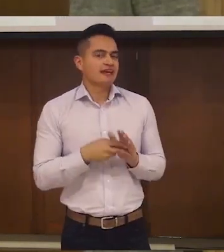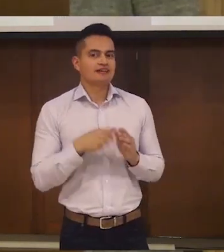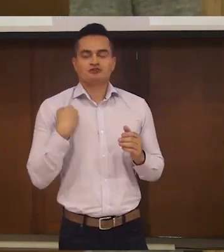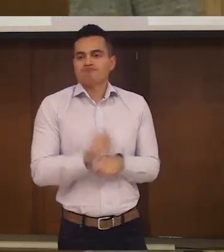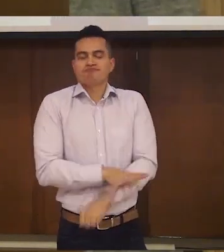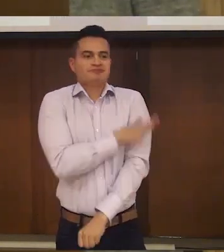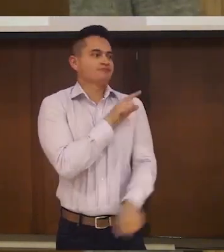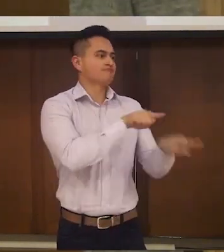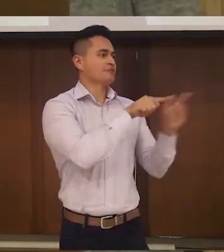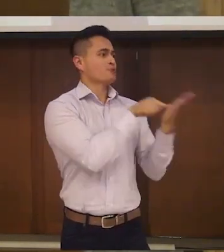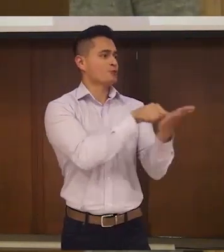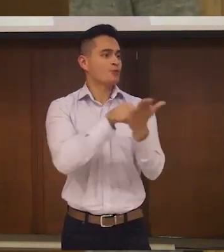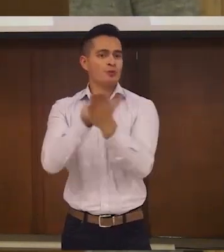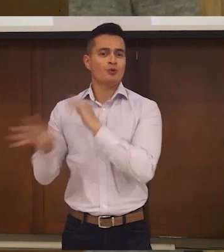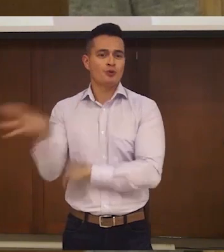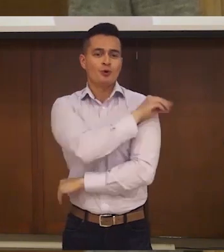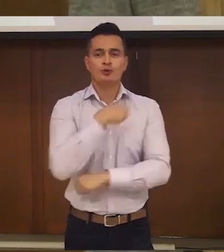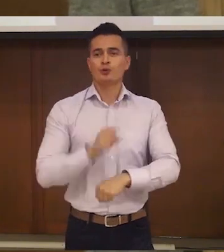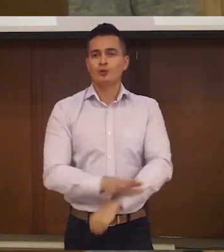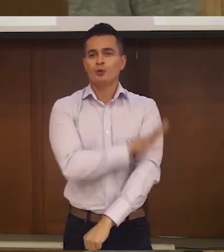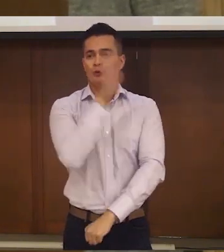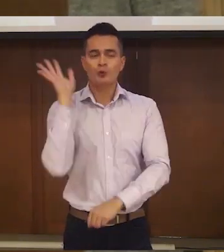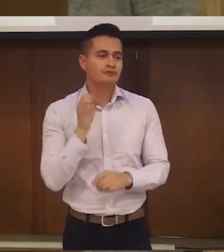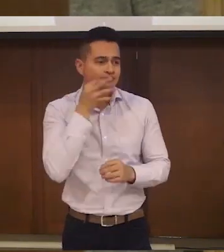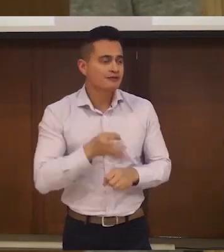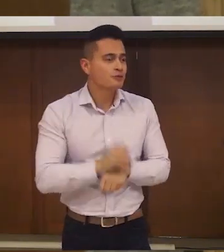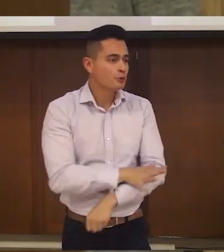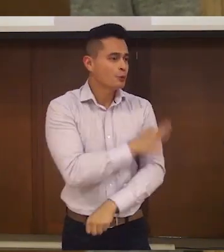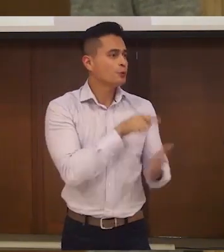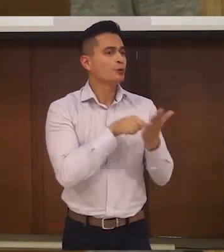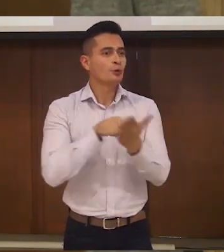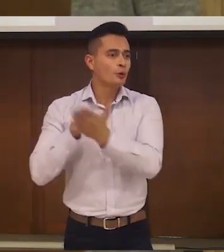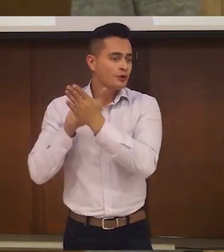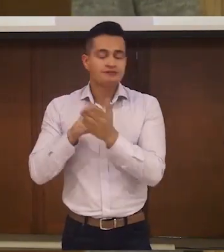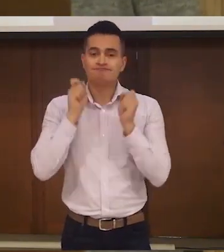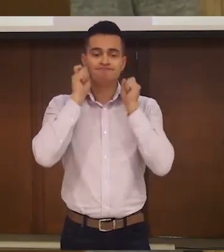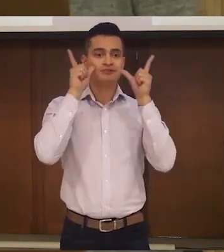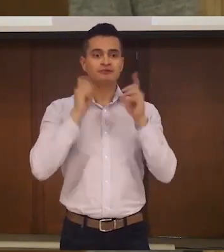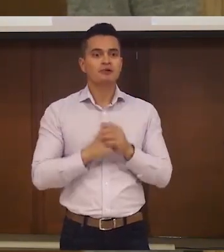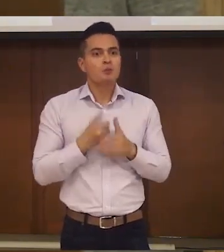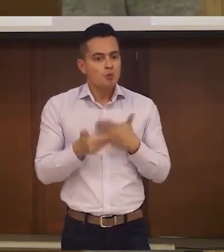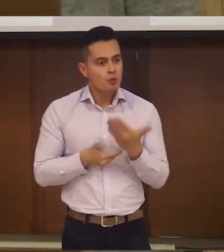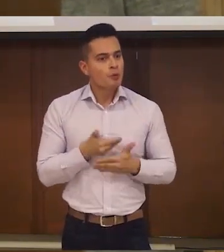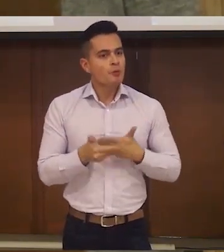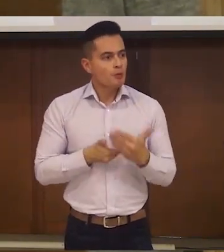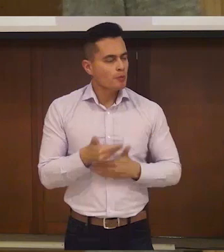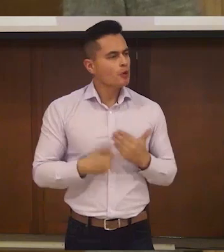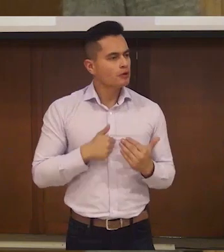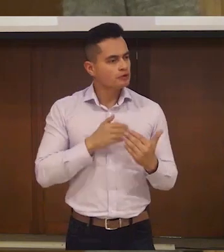porque es maravilloso. Yo estoy maravillado, la verdad es estoy fascinado y maravillado, y me he ido metiendo,